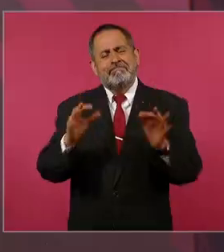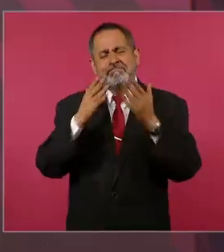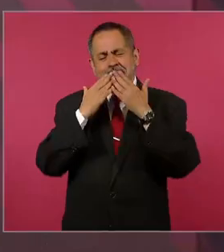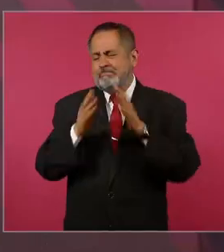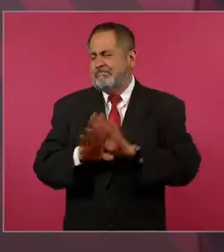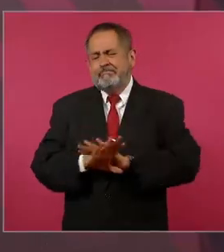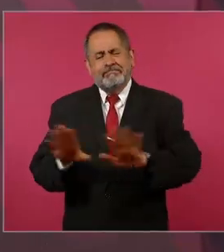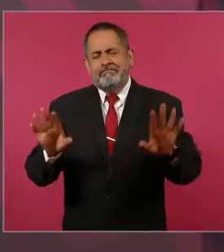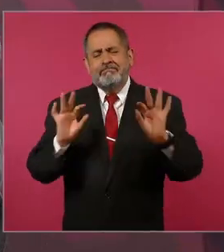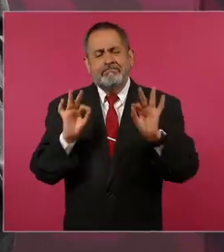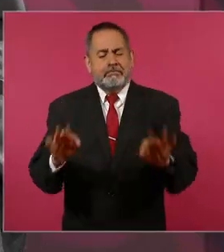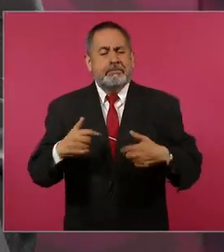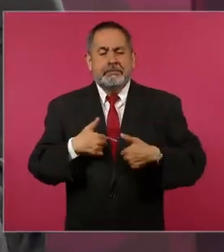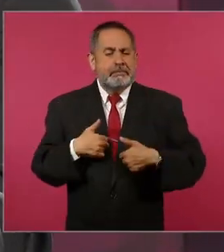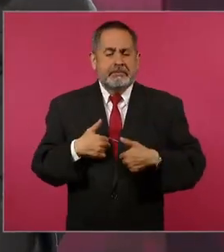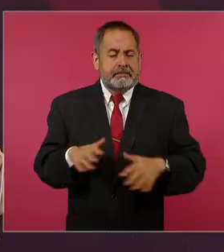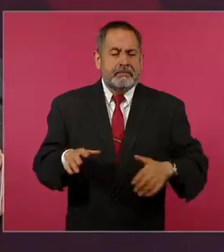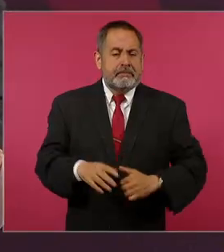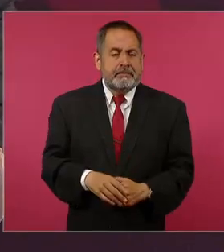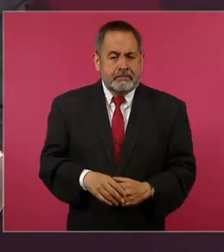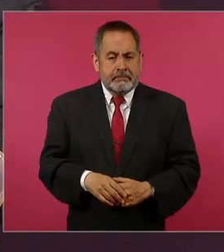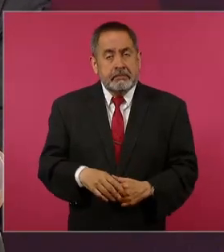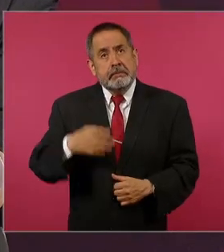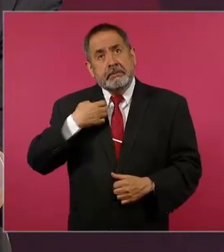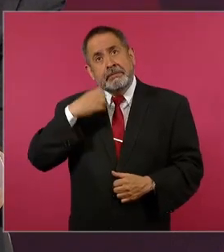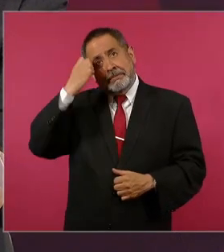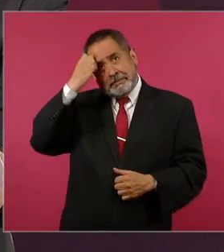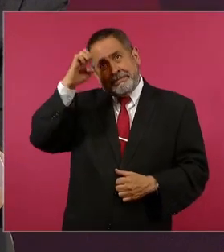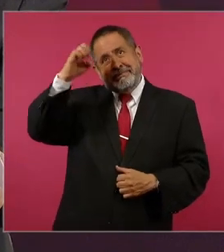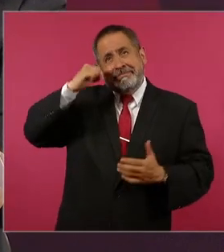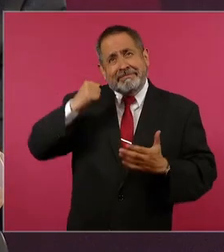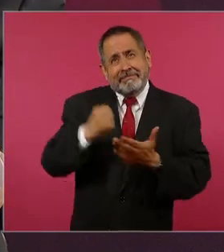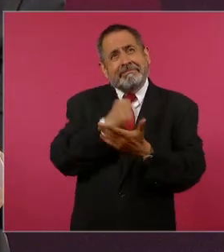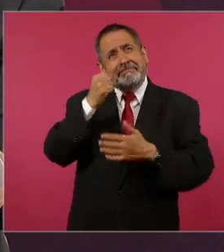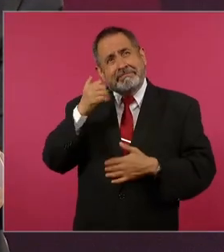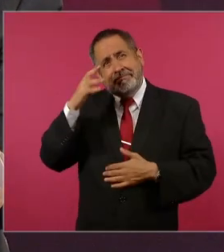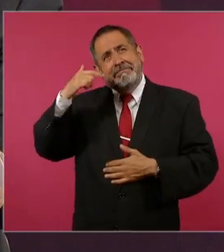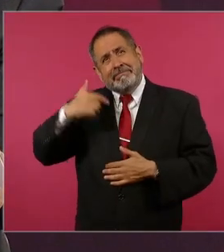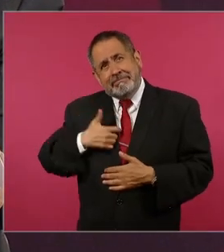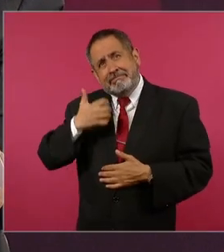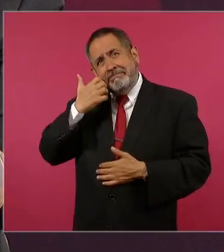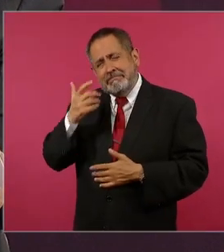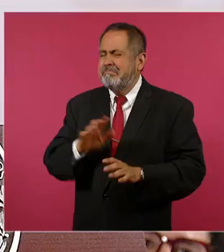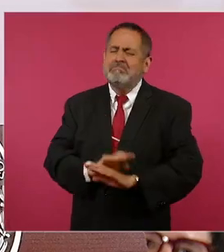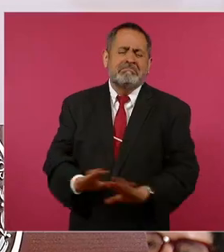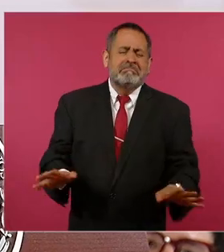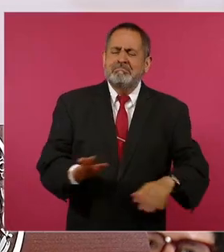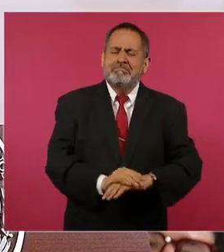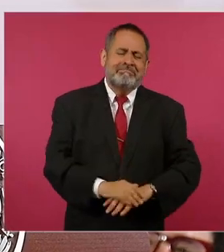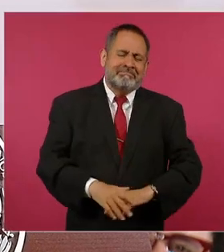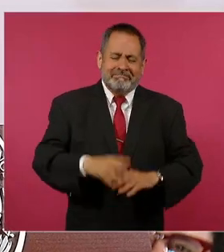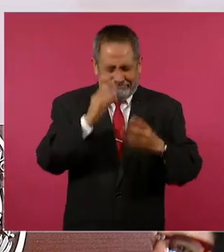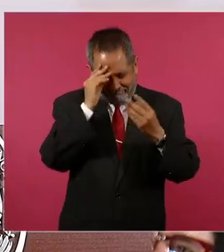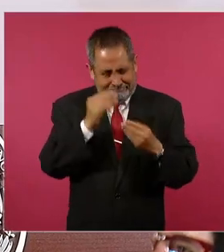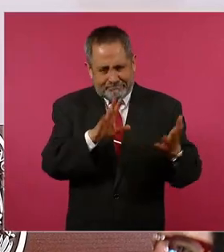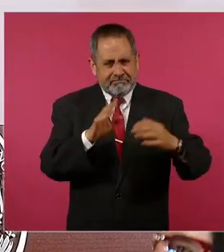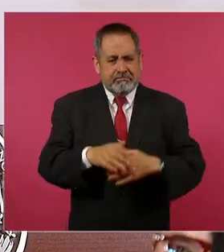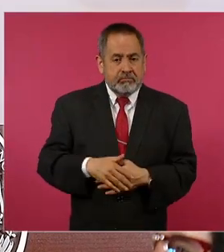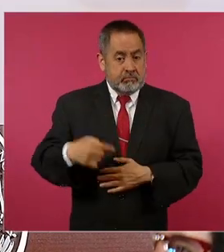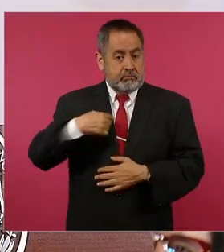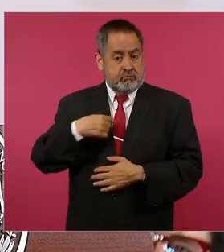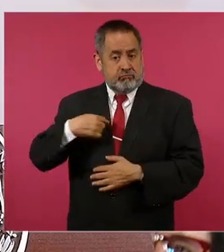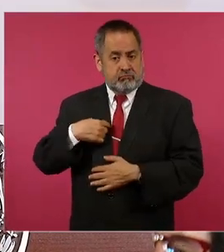no voy a extrañar nada de eso, porque nunca he visto el